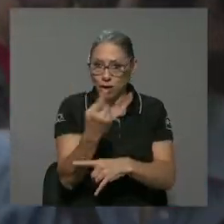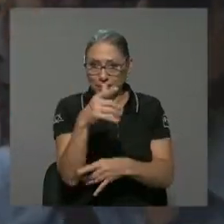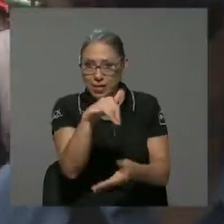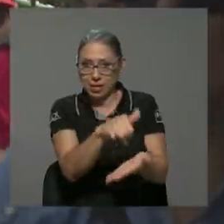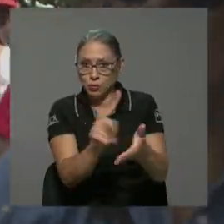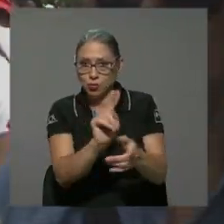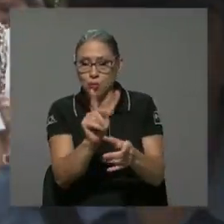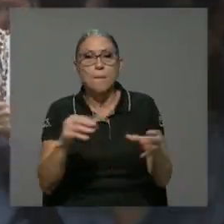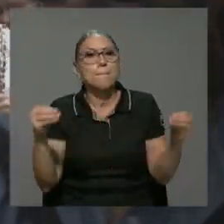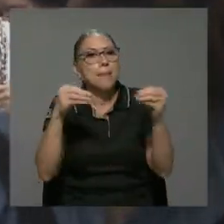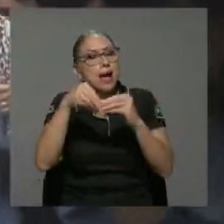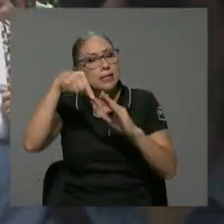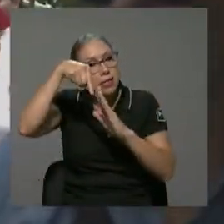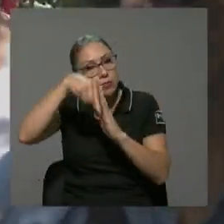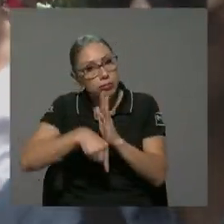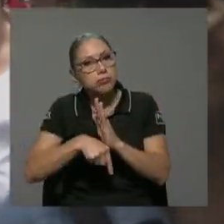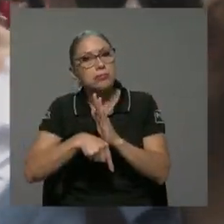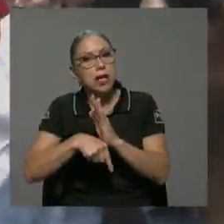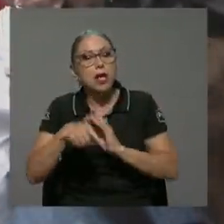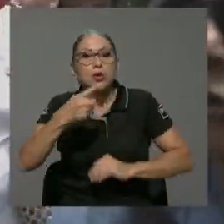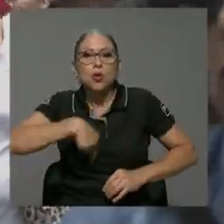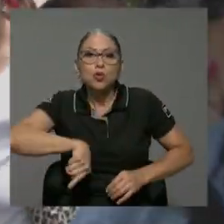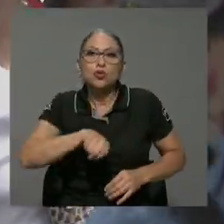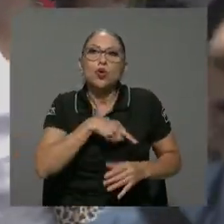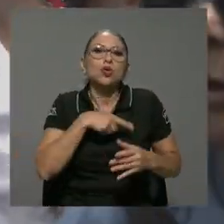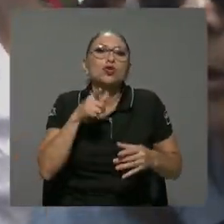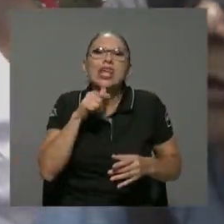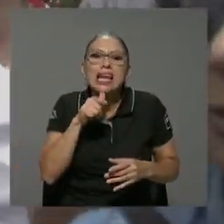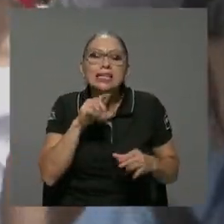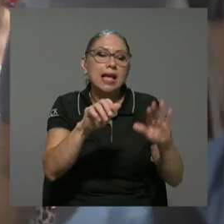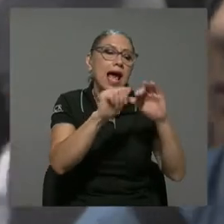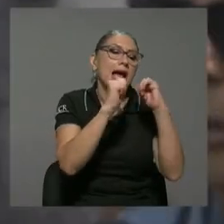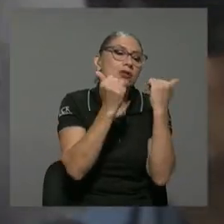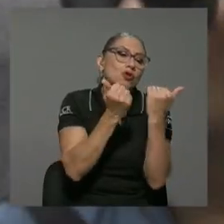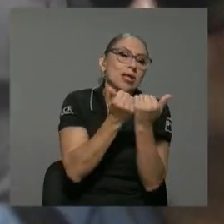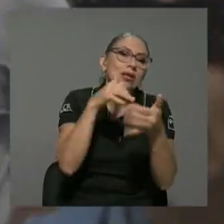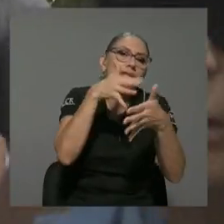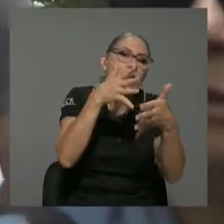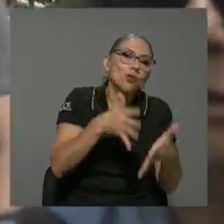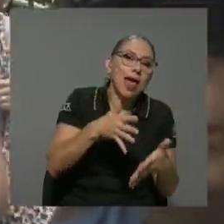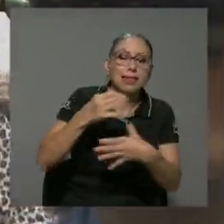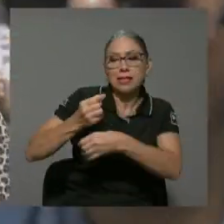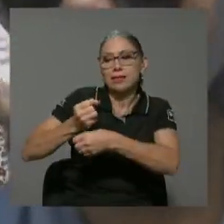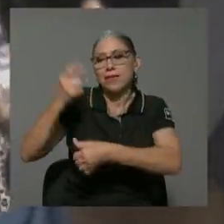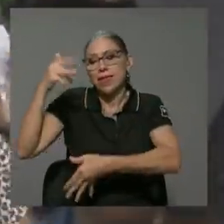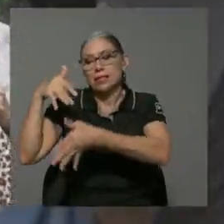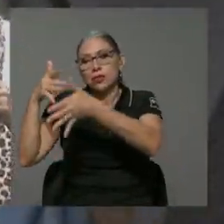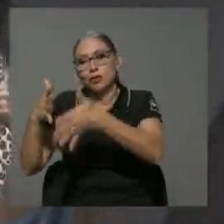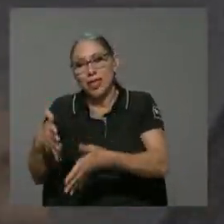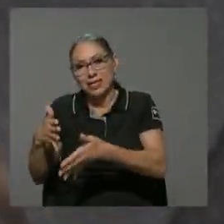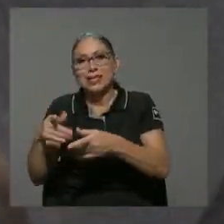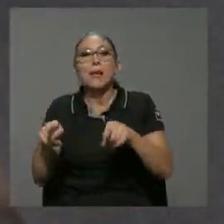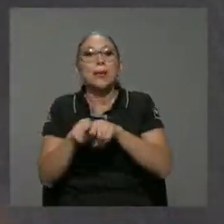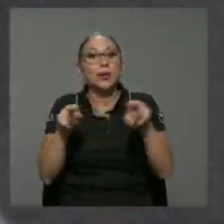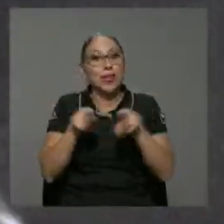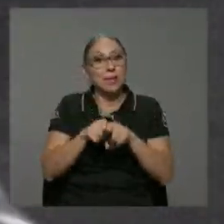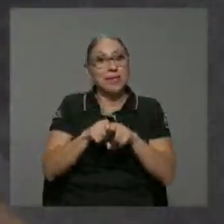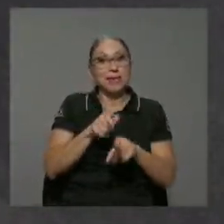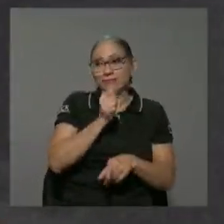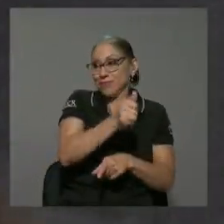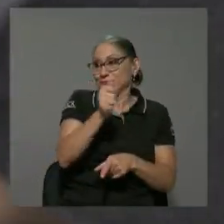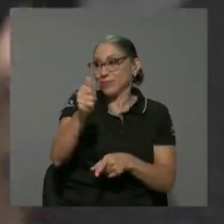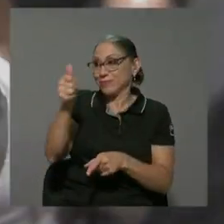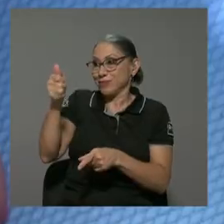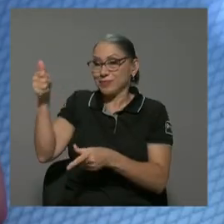que pues somos las asociaciones de estudiantes, la federación, etcétera, pero también somos los estudiantes en